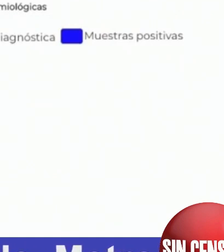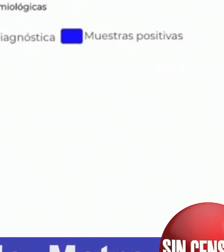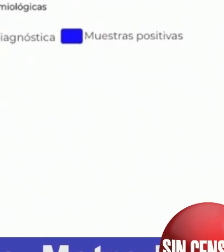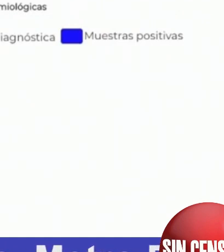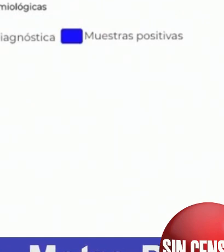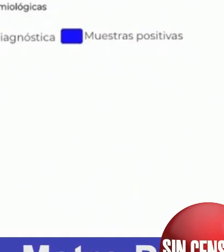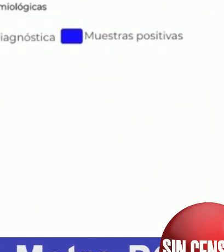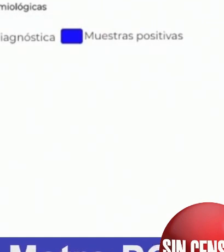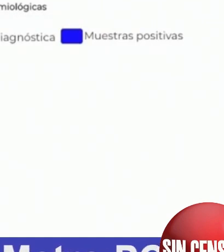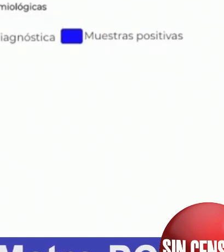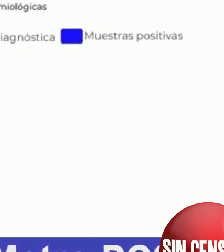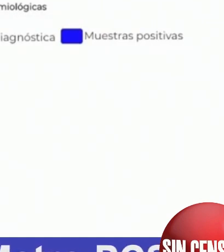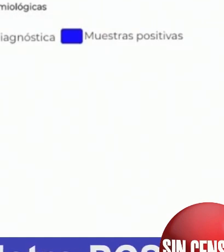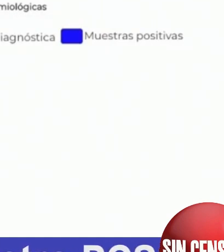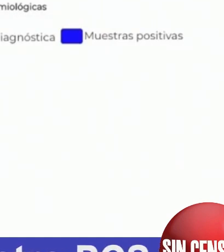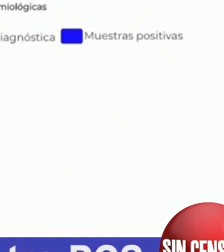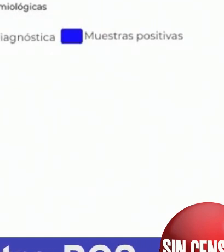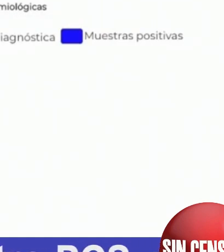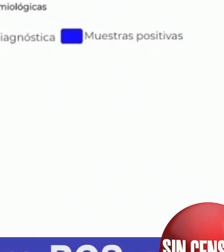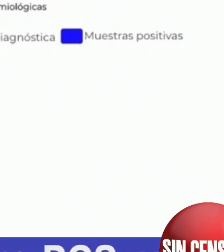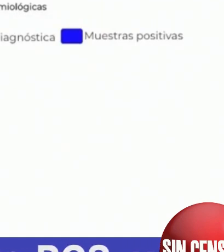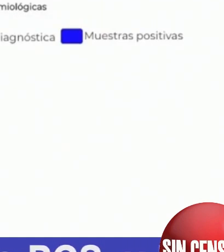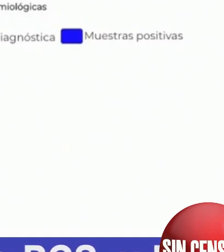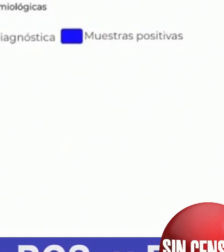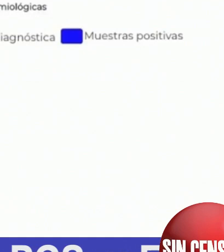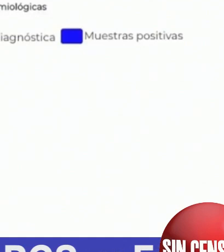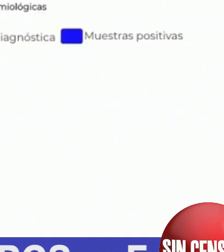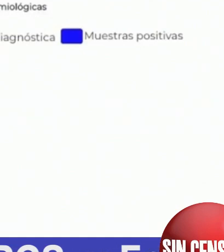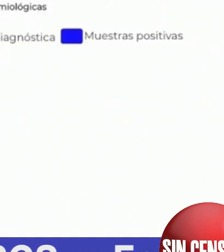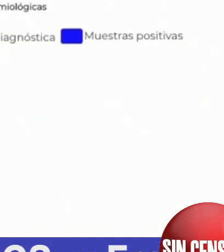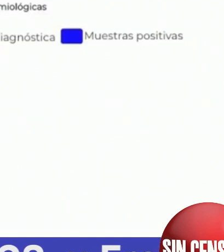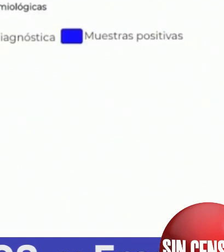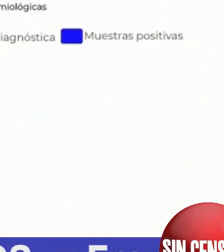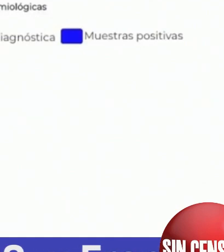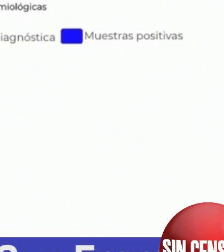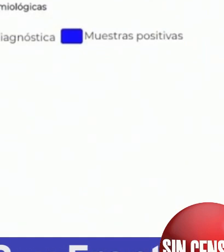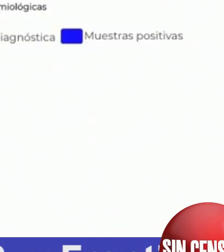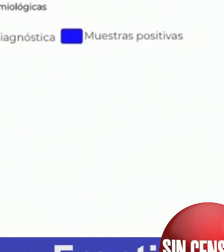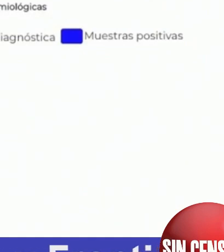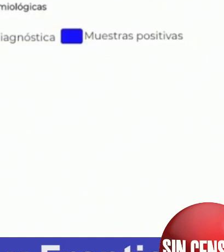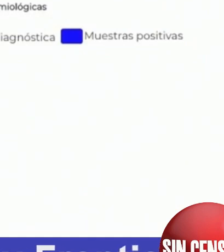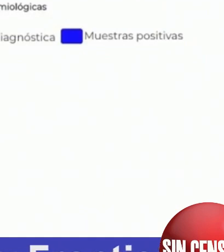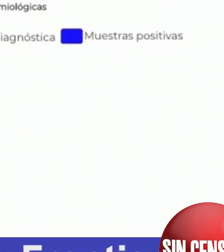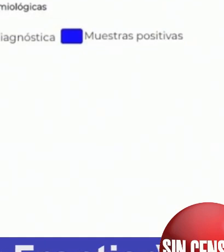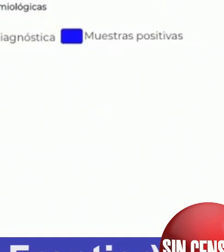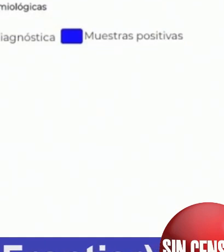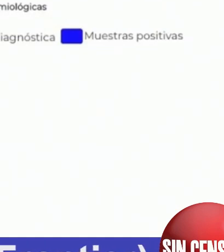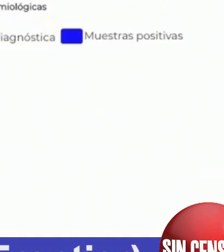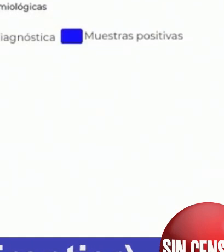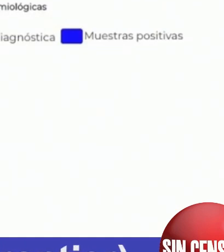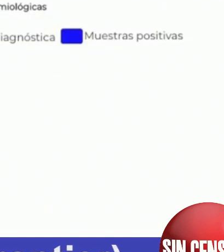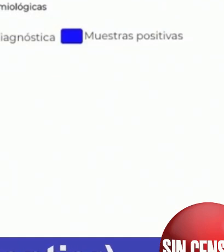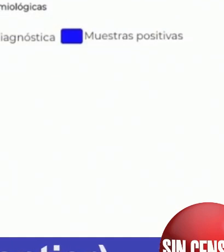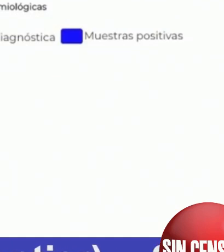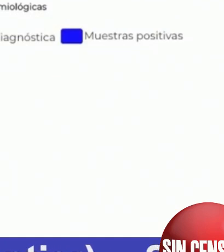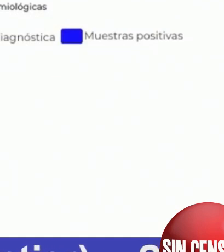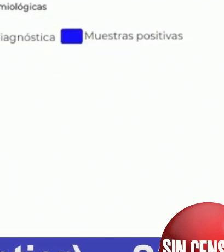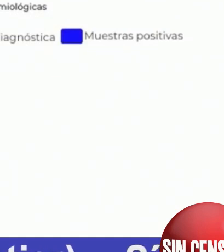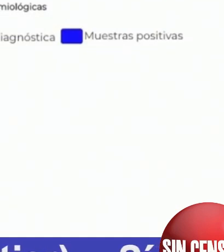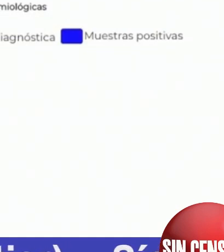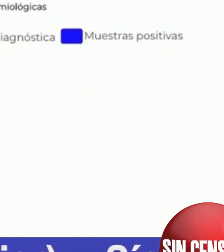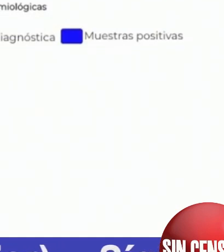es una tendencia continua de aumento, no es reciente, esta empezó desde la semana 17, que